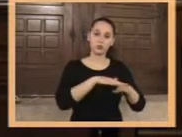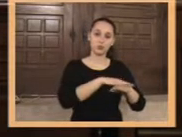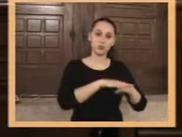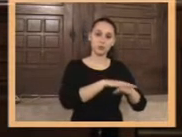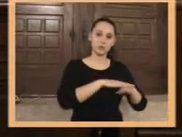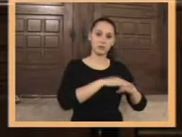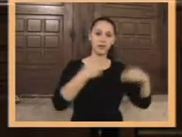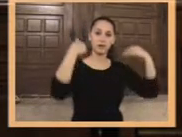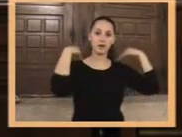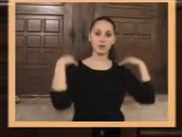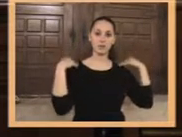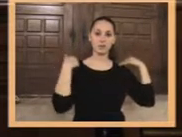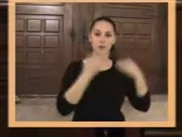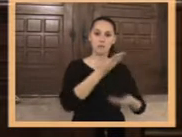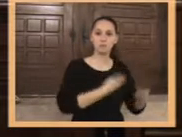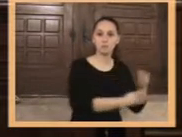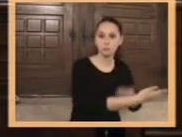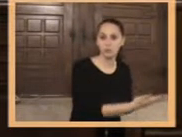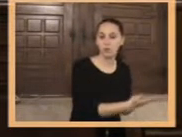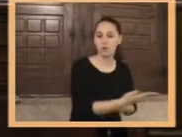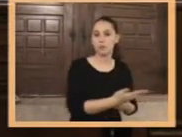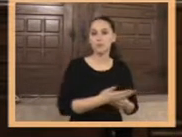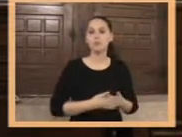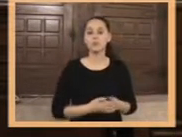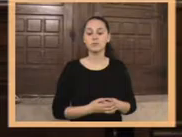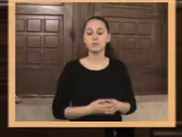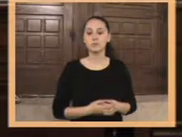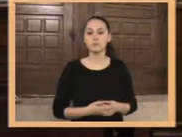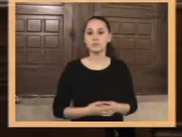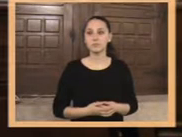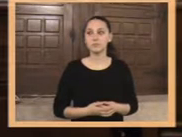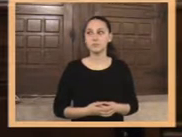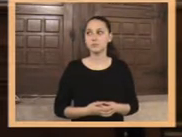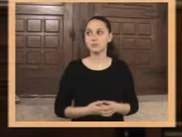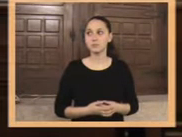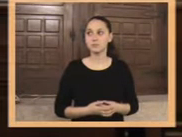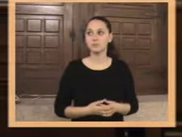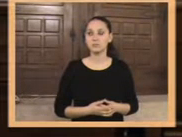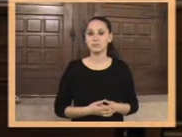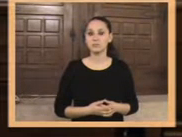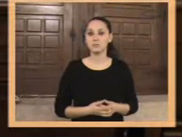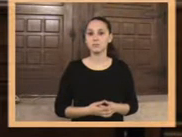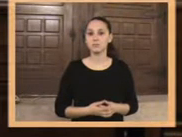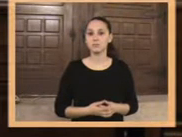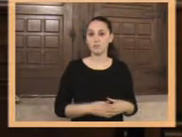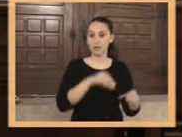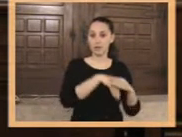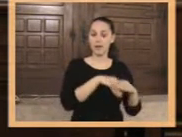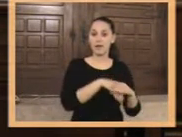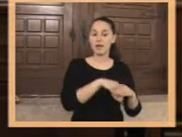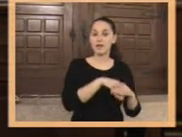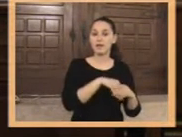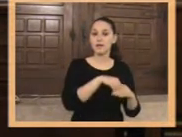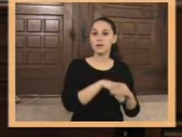materia de ordenación territorial y urbanística, el depósito de estos, incluidas las